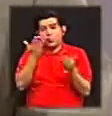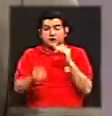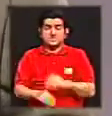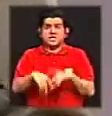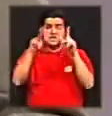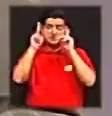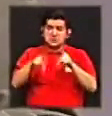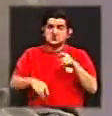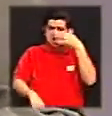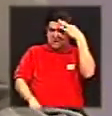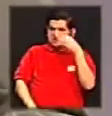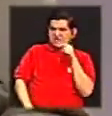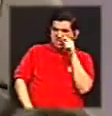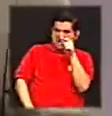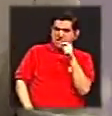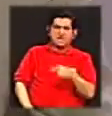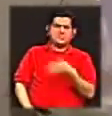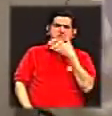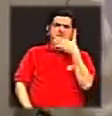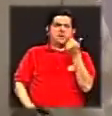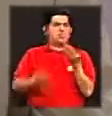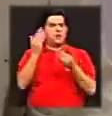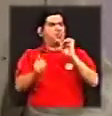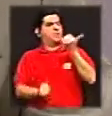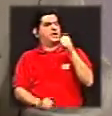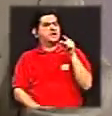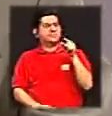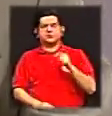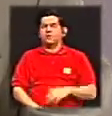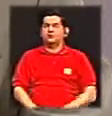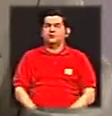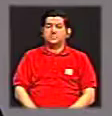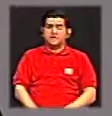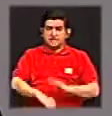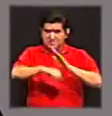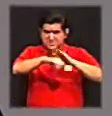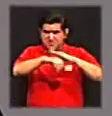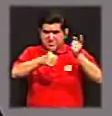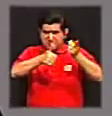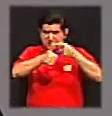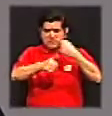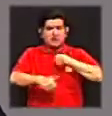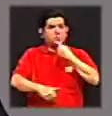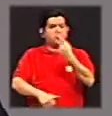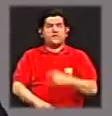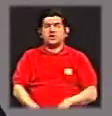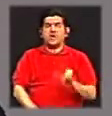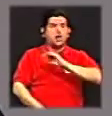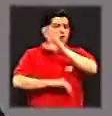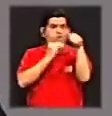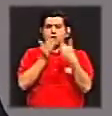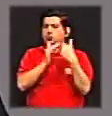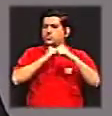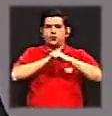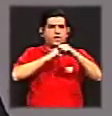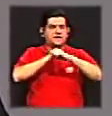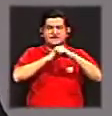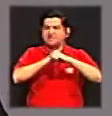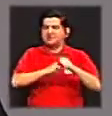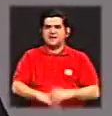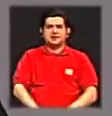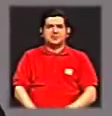que a la gente le parece que son mejores que otras? Si me permite, en primer lugar diría que no todas las campañas